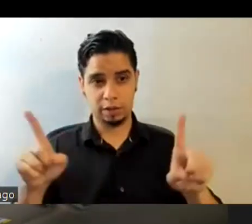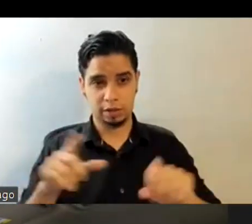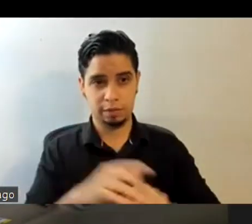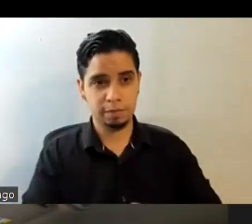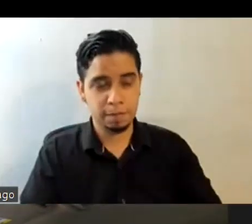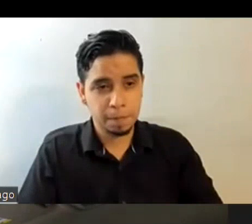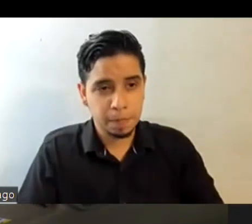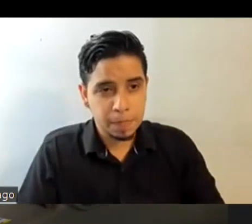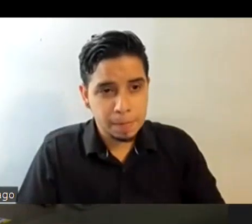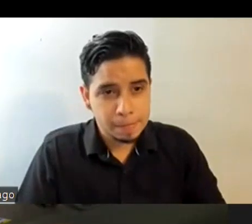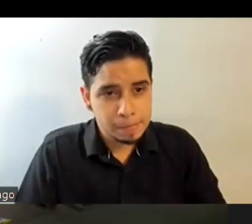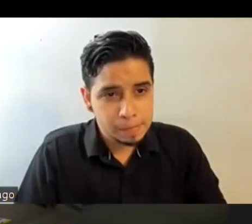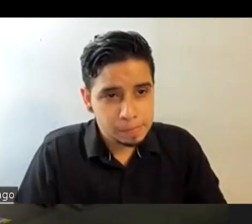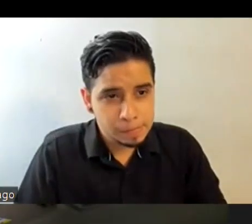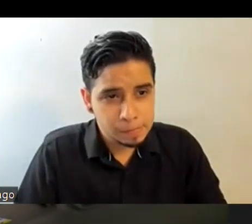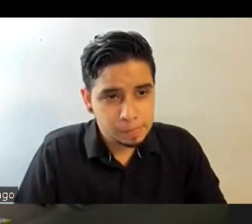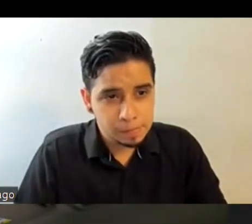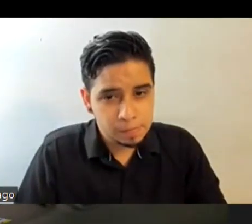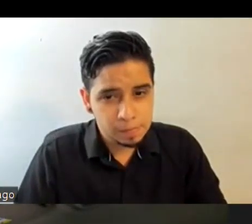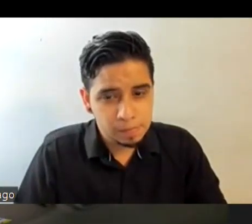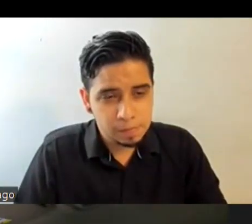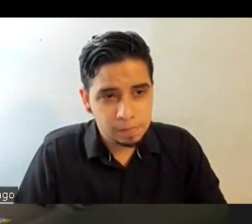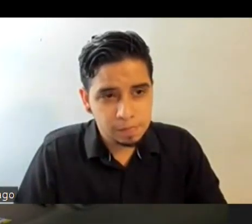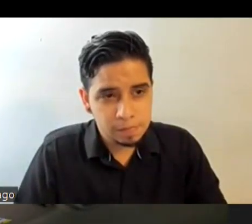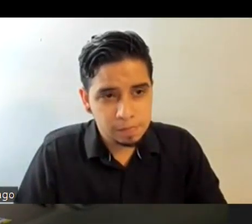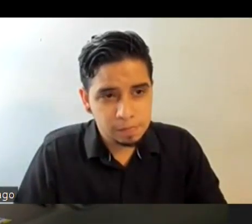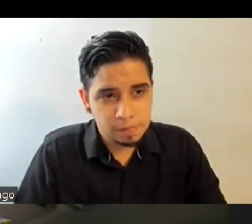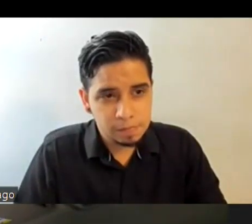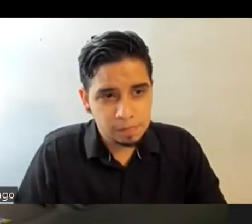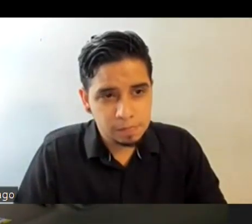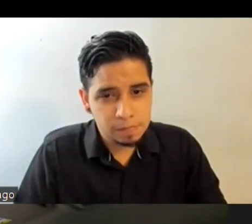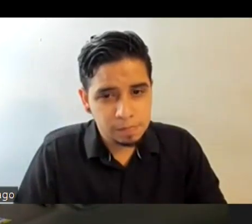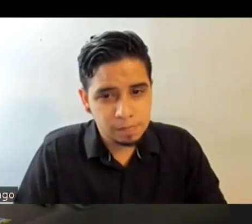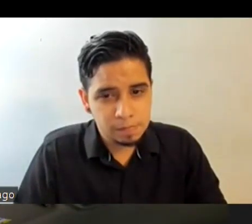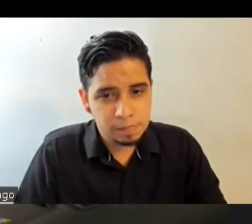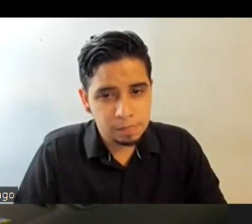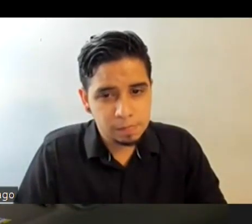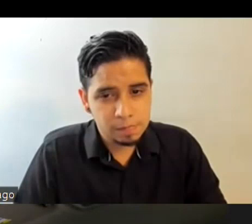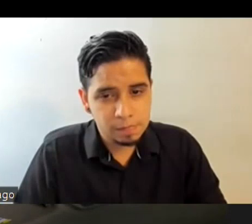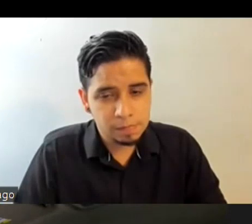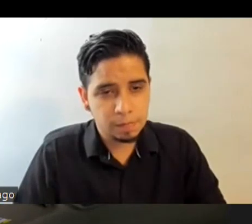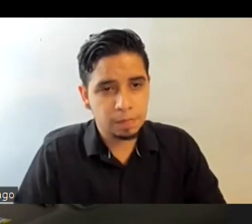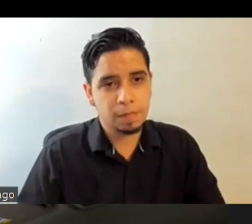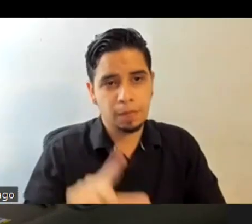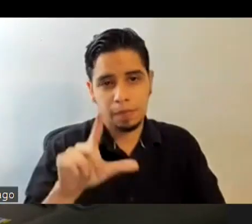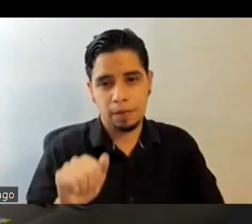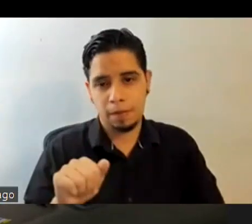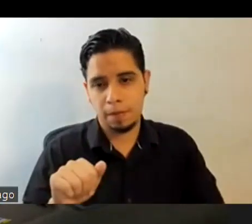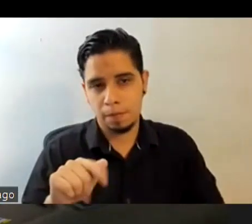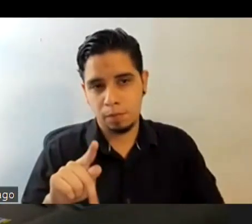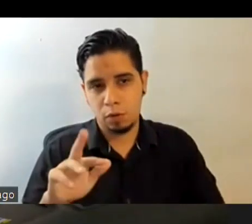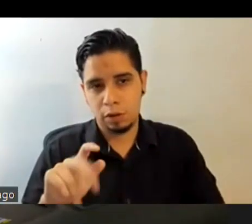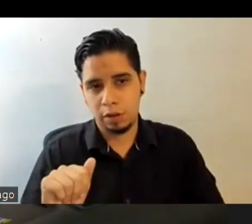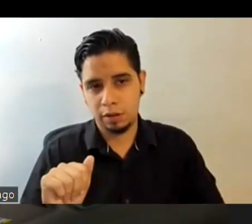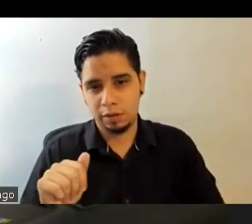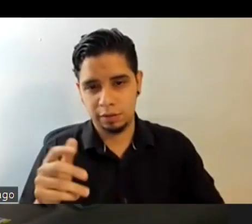a enseñar esta, mira a ver si la ves. Ay, mira qué chulería. Sí, la puerta. Eso es la puerta, sí. Pero te voy a leer